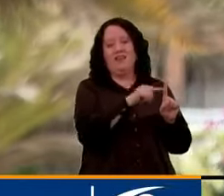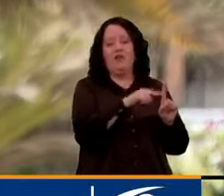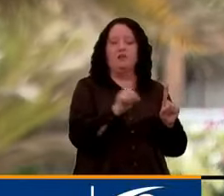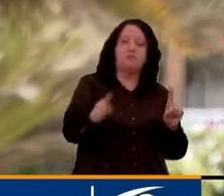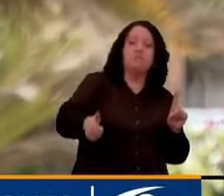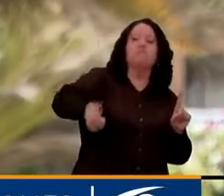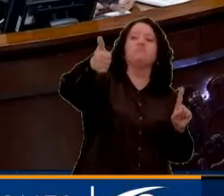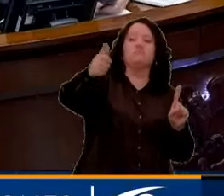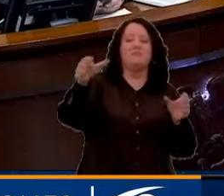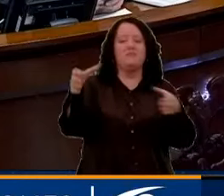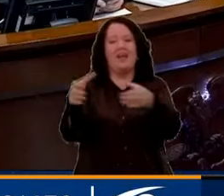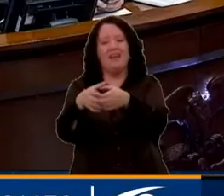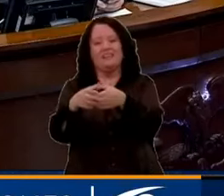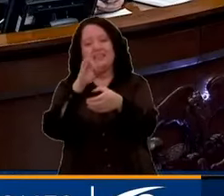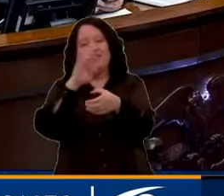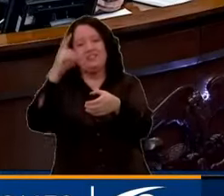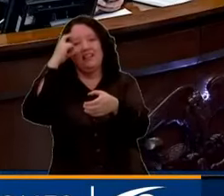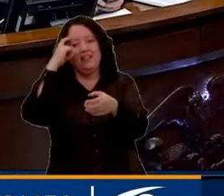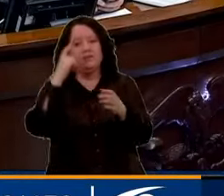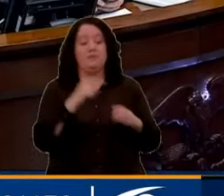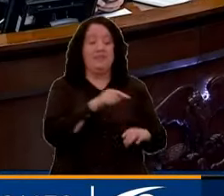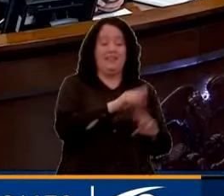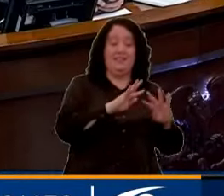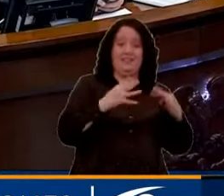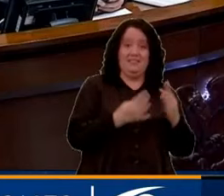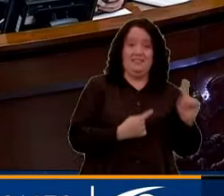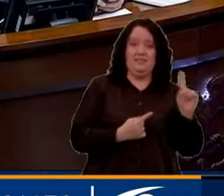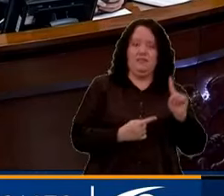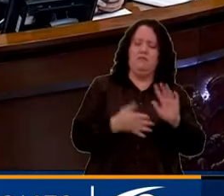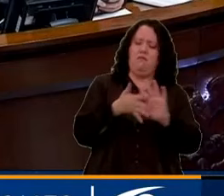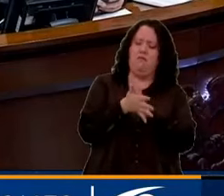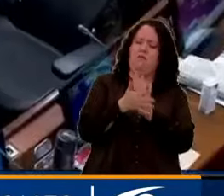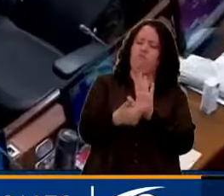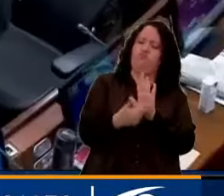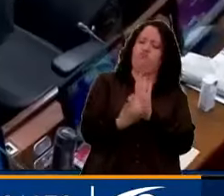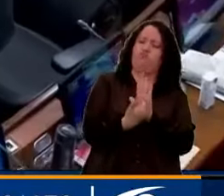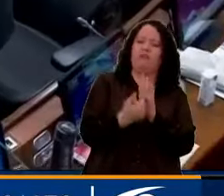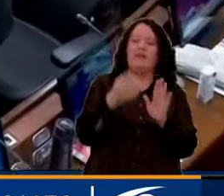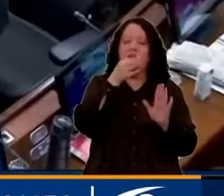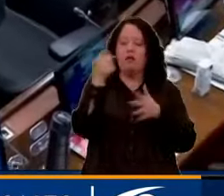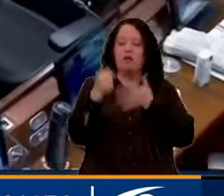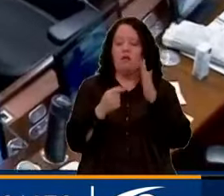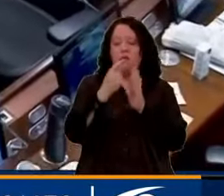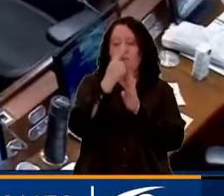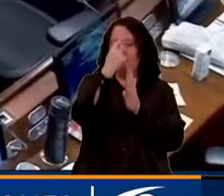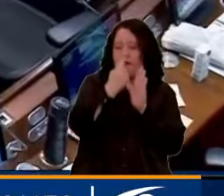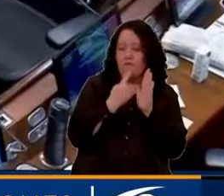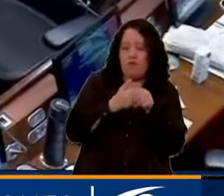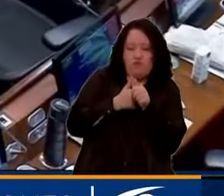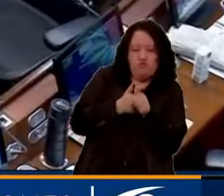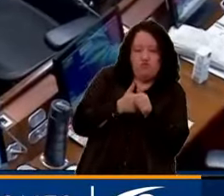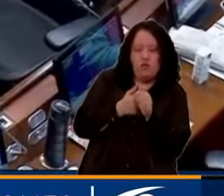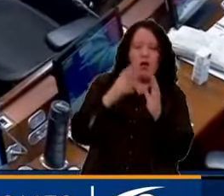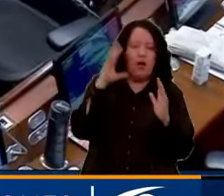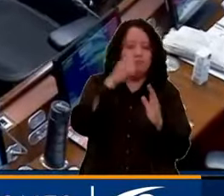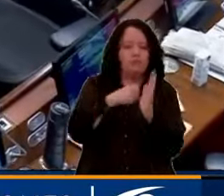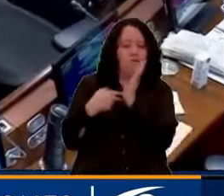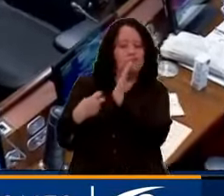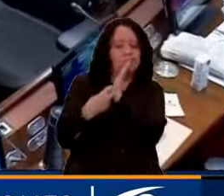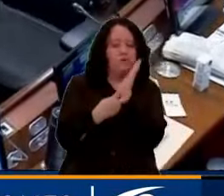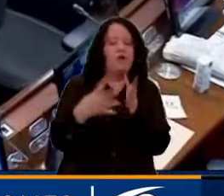Ramón González. Ahí el senador expuso varias denuncias frente a algún tipo de perfilamiento, seguimiento y también interceptación a miembros